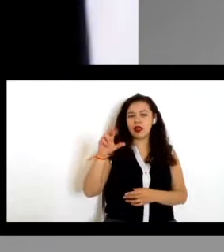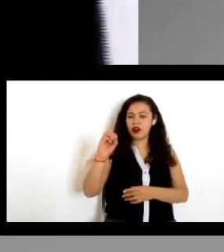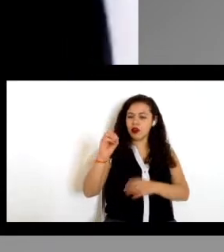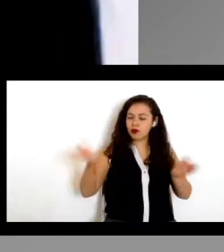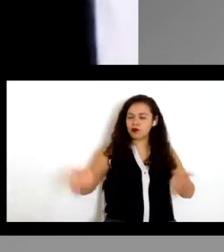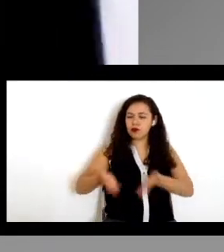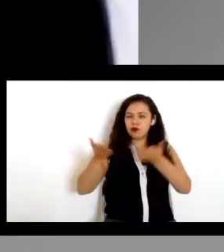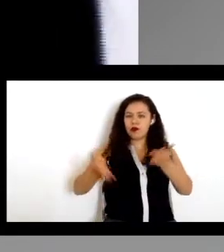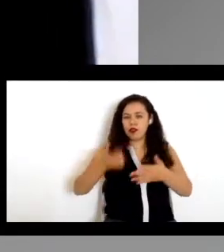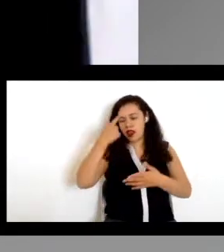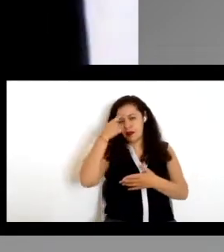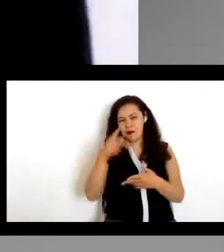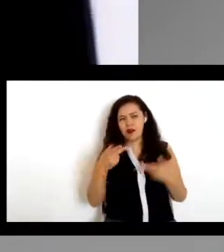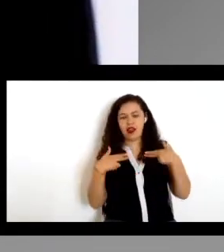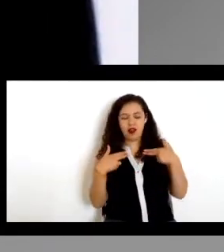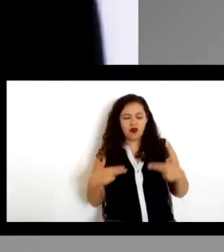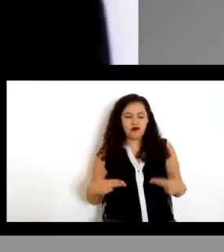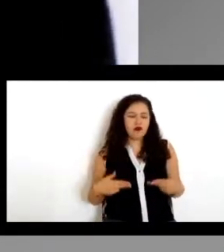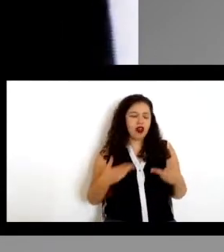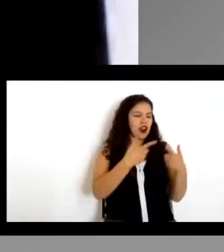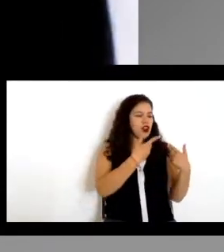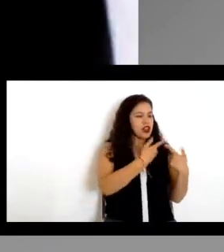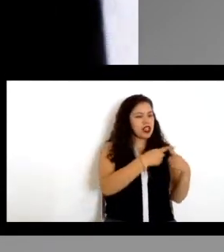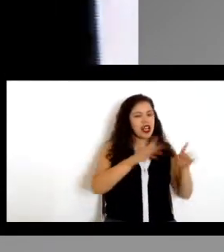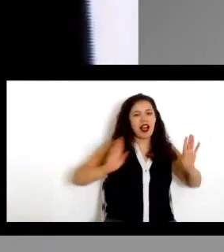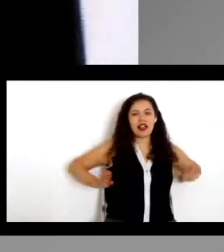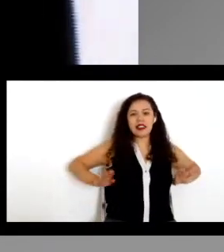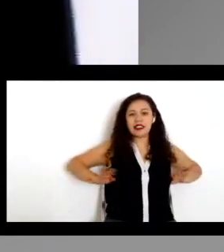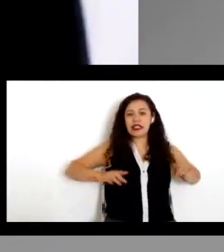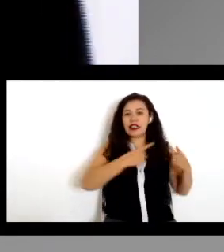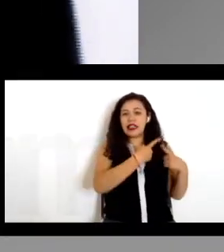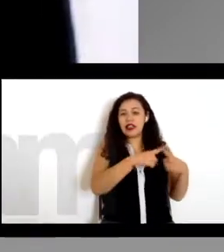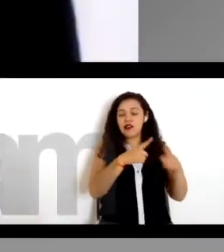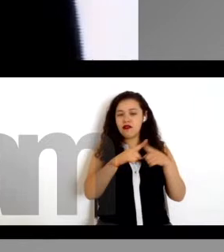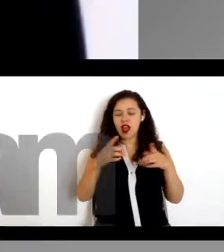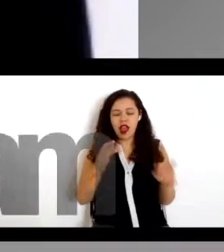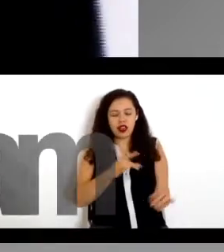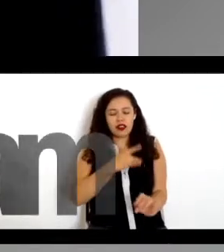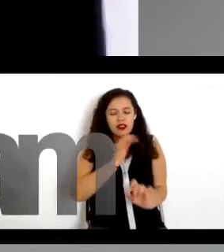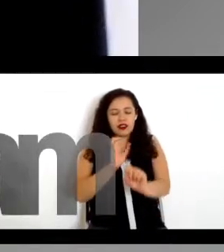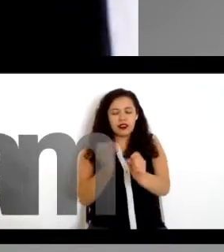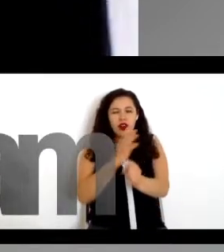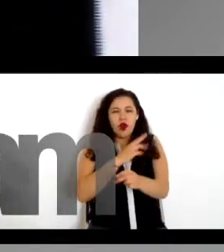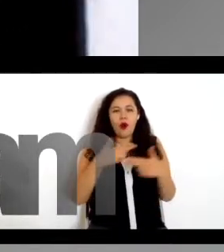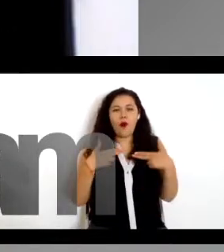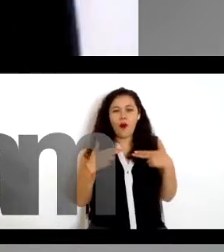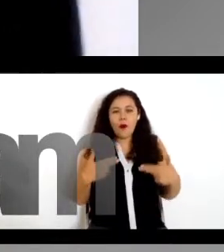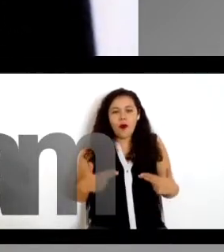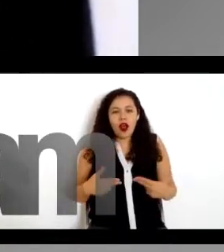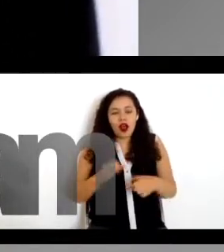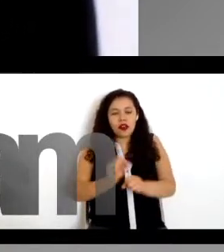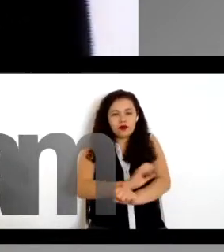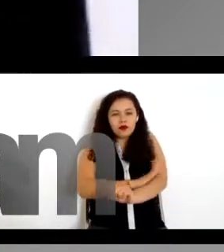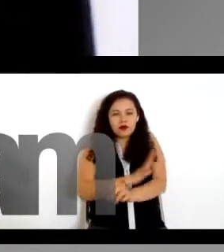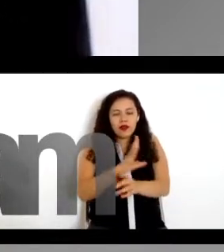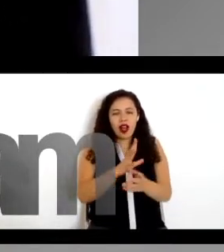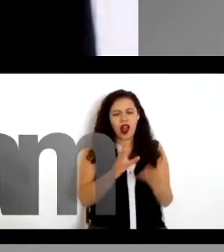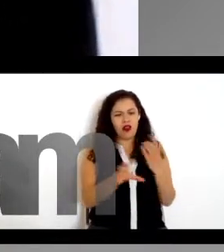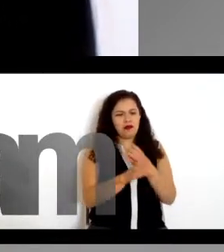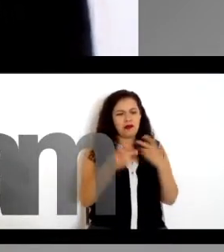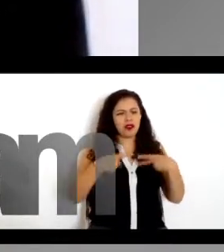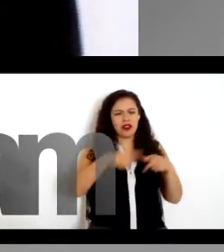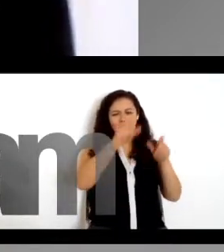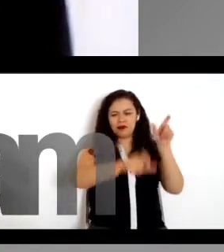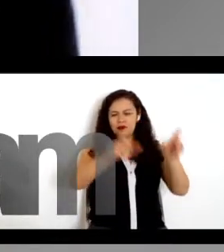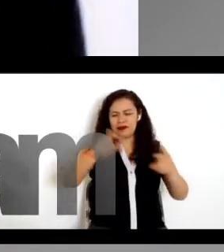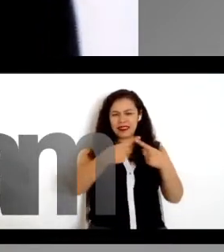la diversidad humana, que hay este sentido humano de inclusión, de aceptación a la diversidad, y que hay una congruencia